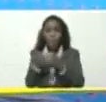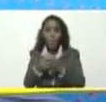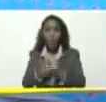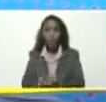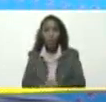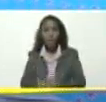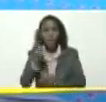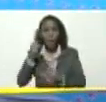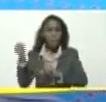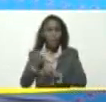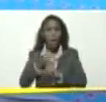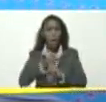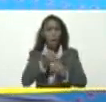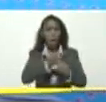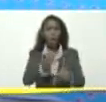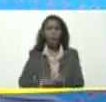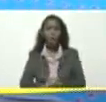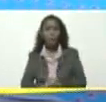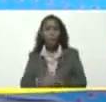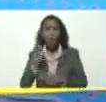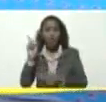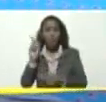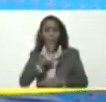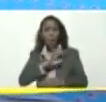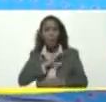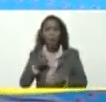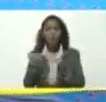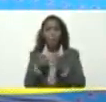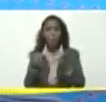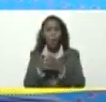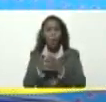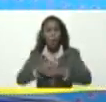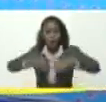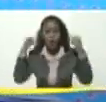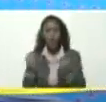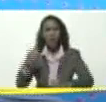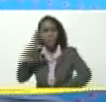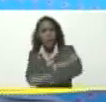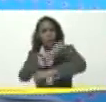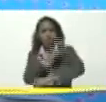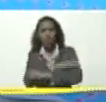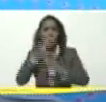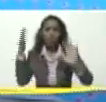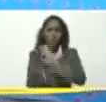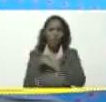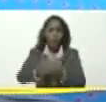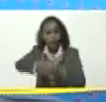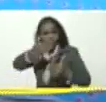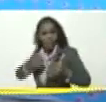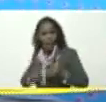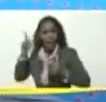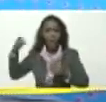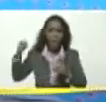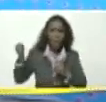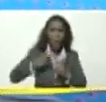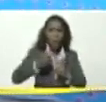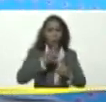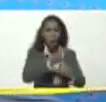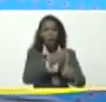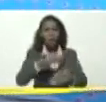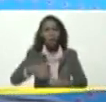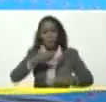de atacantes, con sus grupos de extremistas de derecha, detrás de este ataque